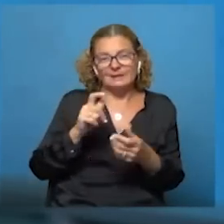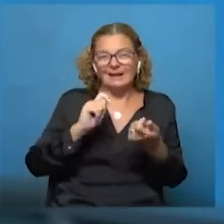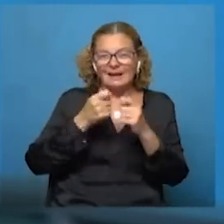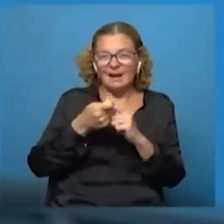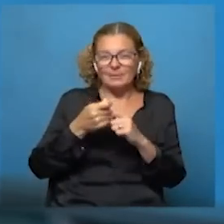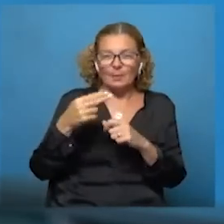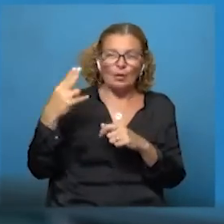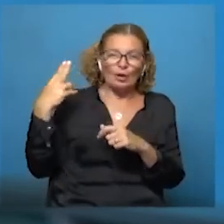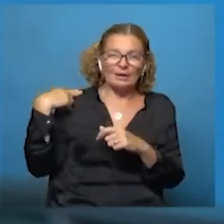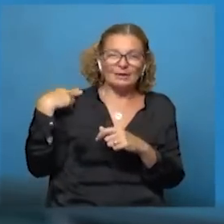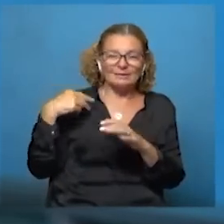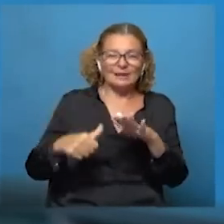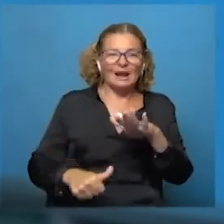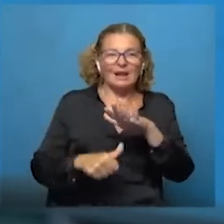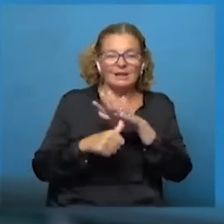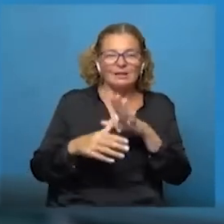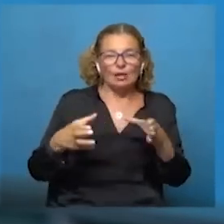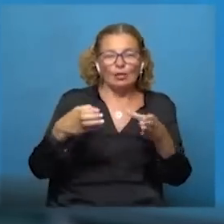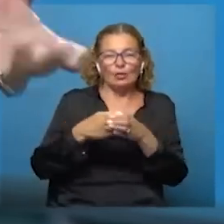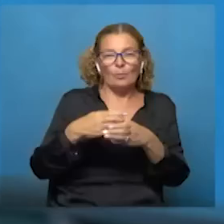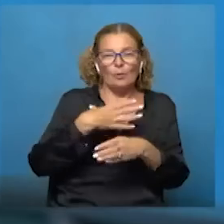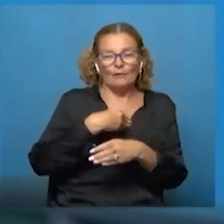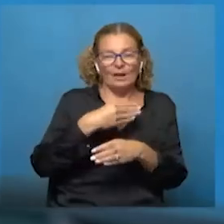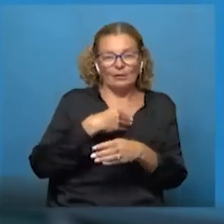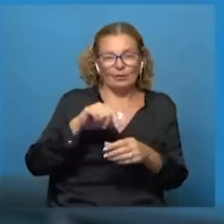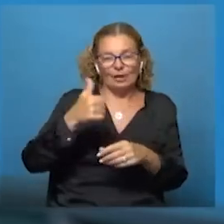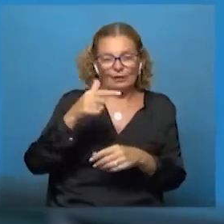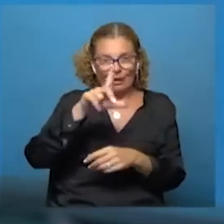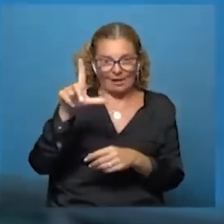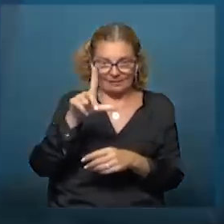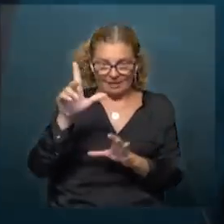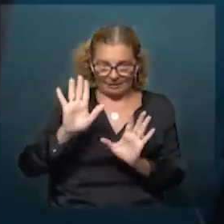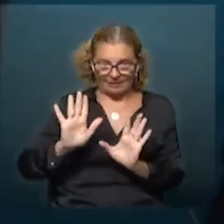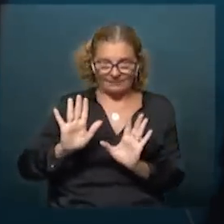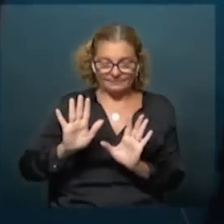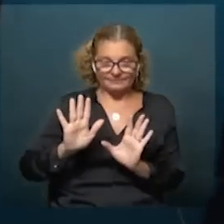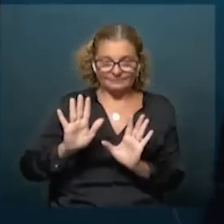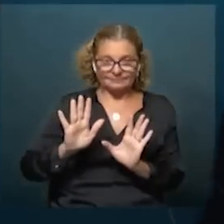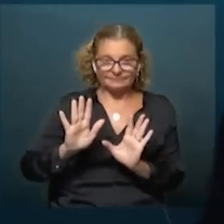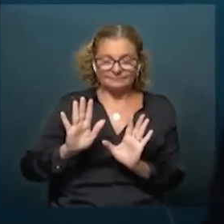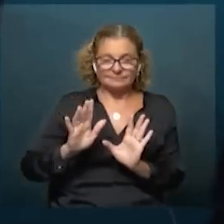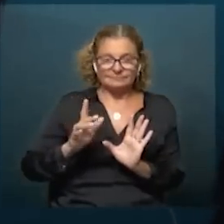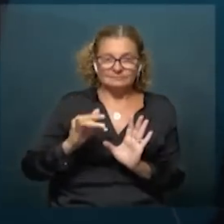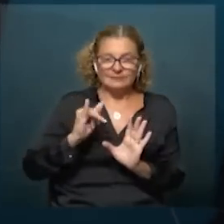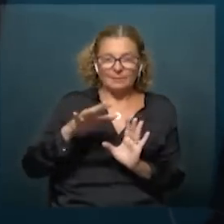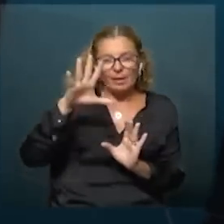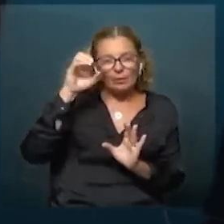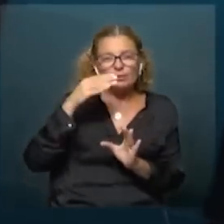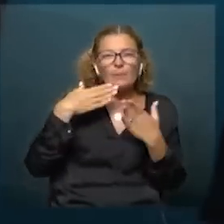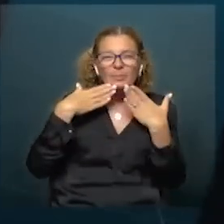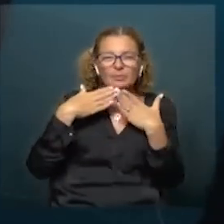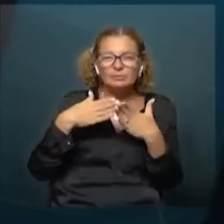gerente líder de todo el partido nacional y lo fue cuando le ganó a la renegada no este y me acuerdo que yo